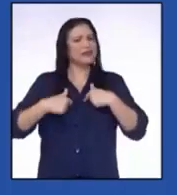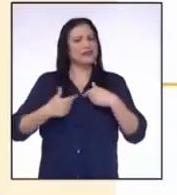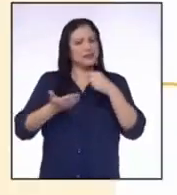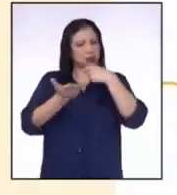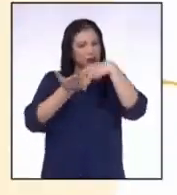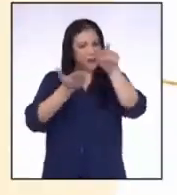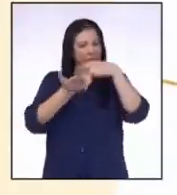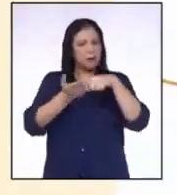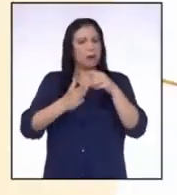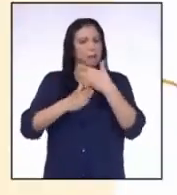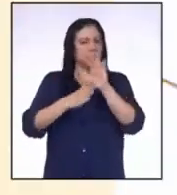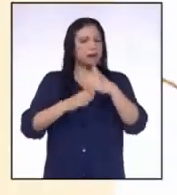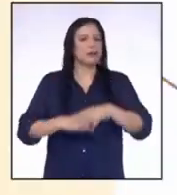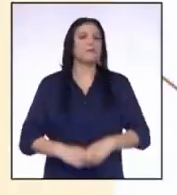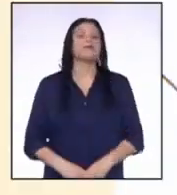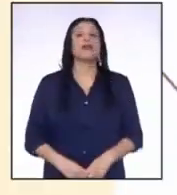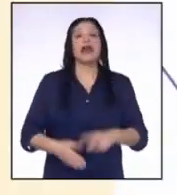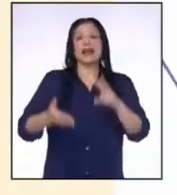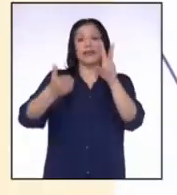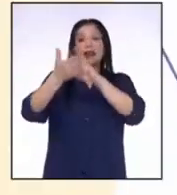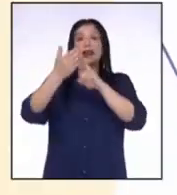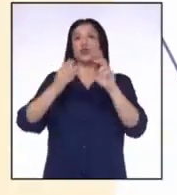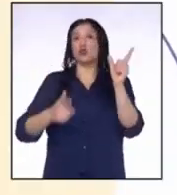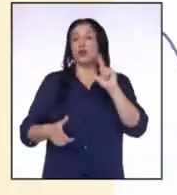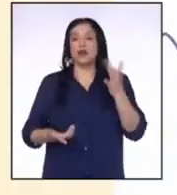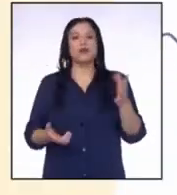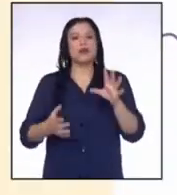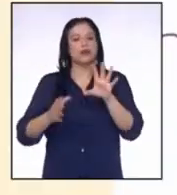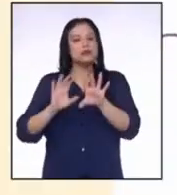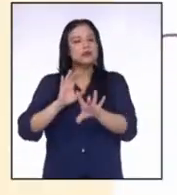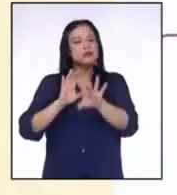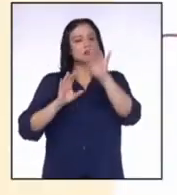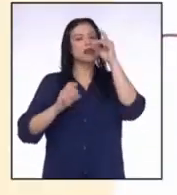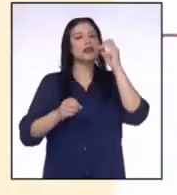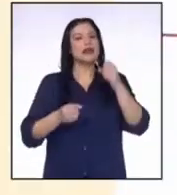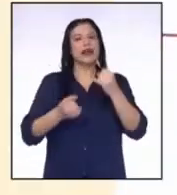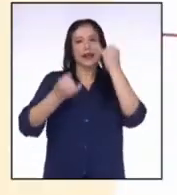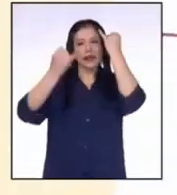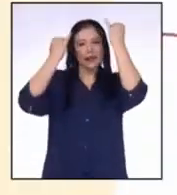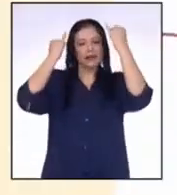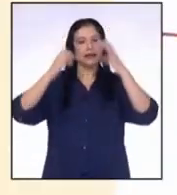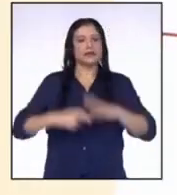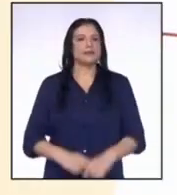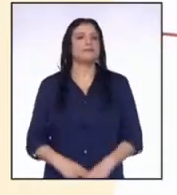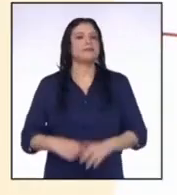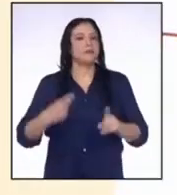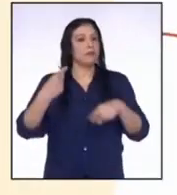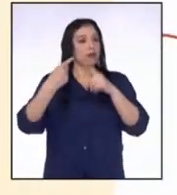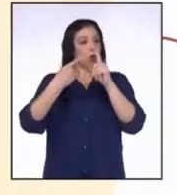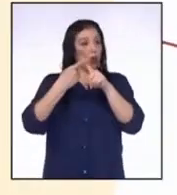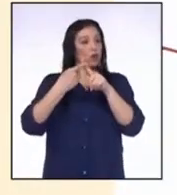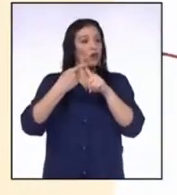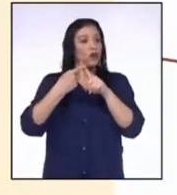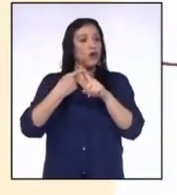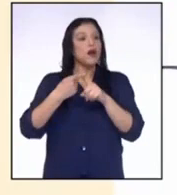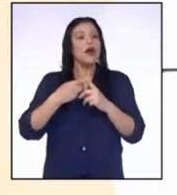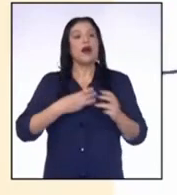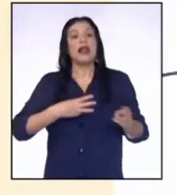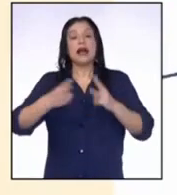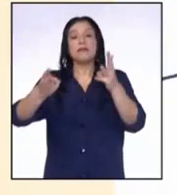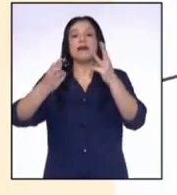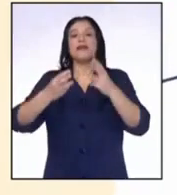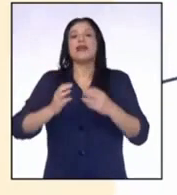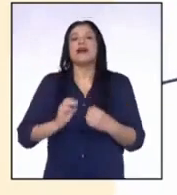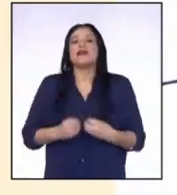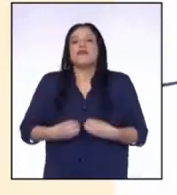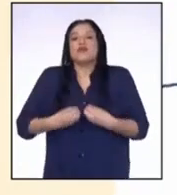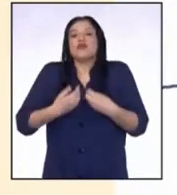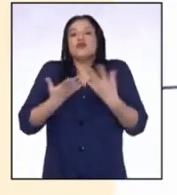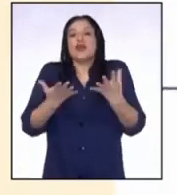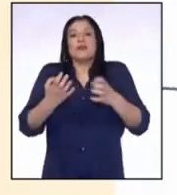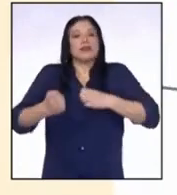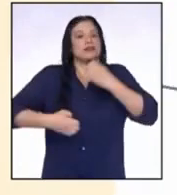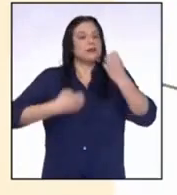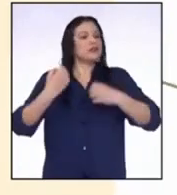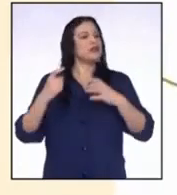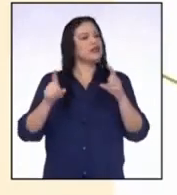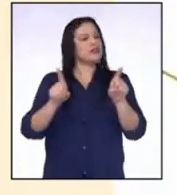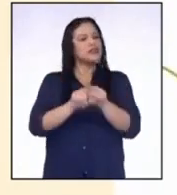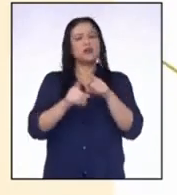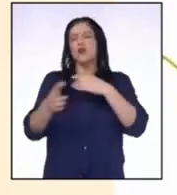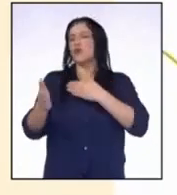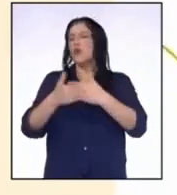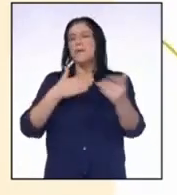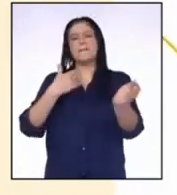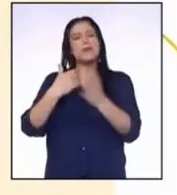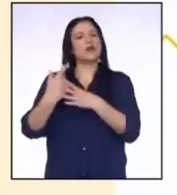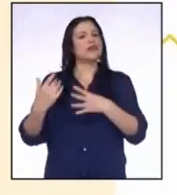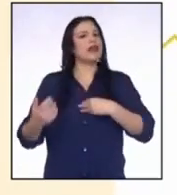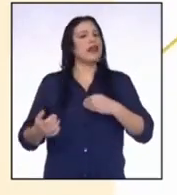van. De la lectura del lunes obtuve las siguientes ideas. 1. La forma en que expresamos las emociones es igual sin